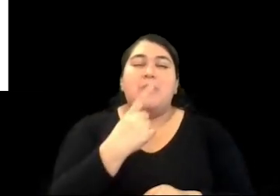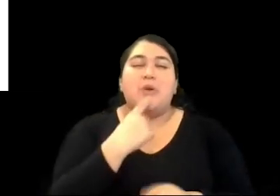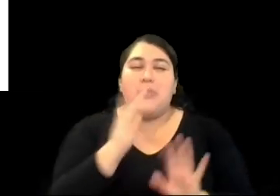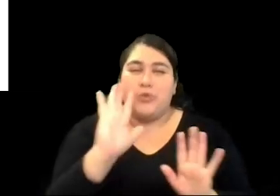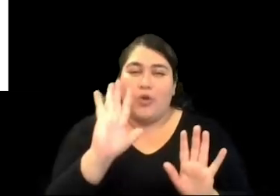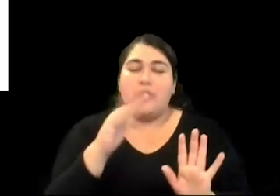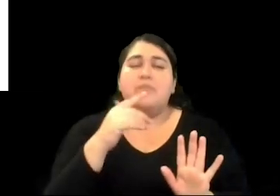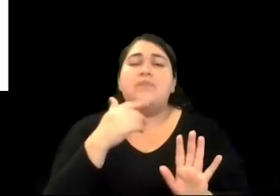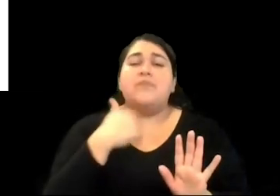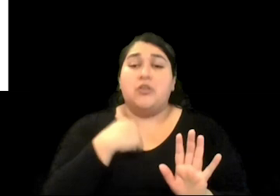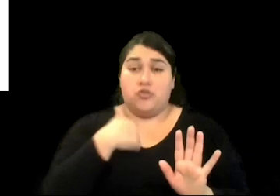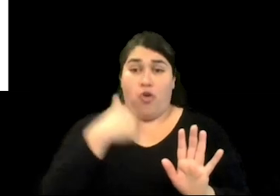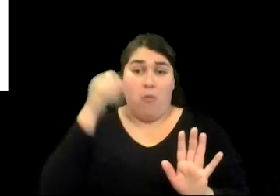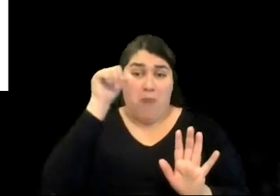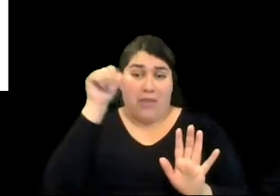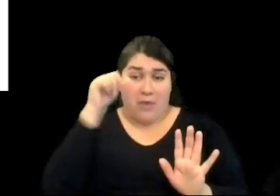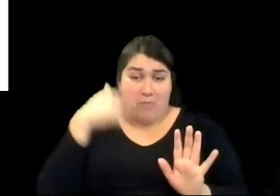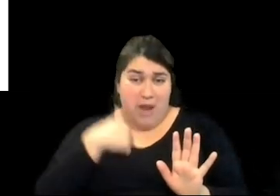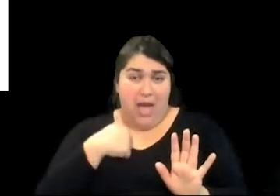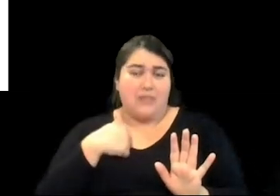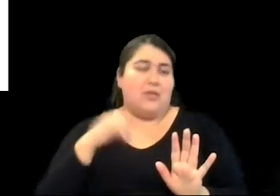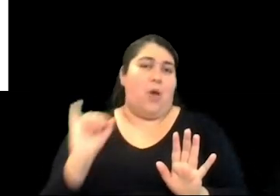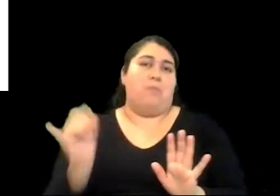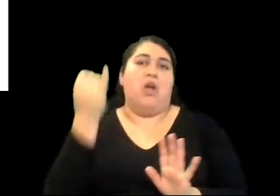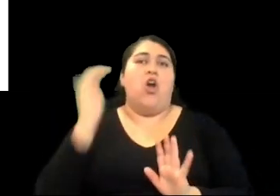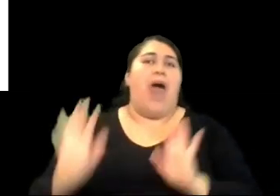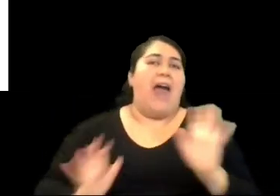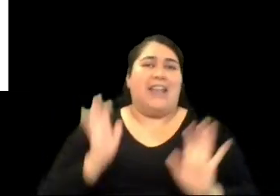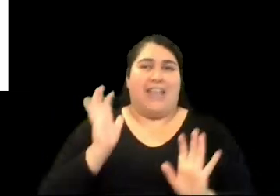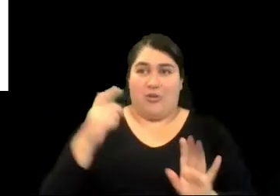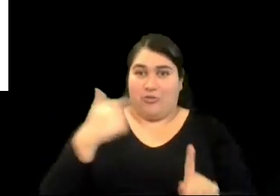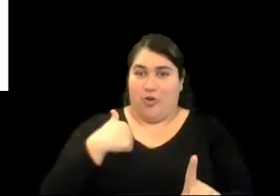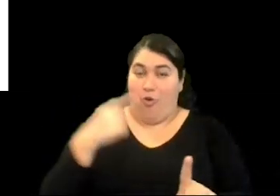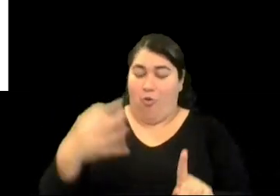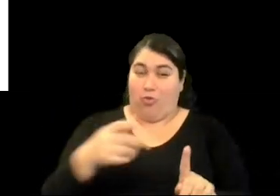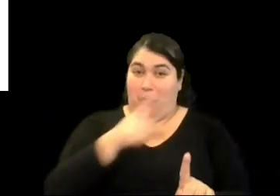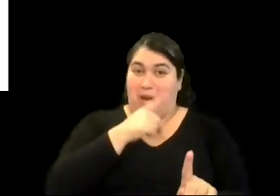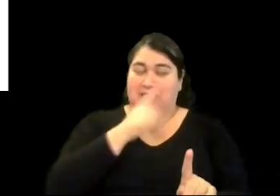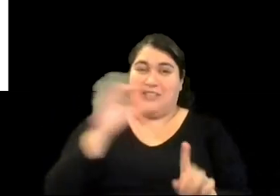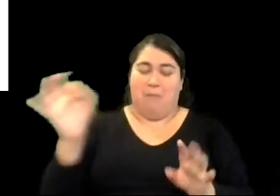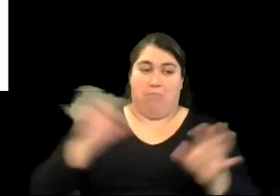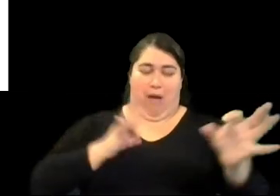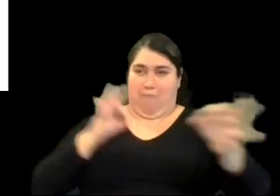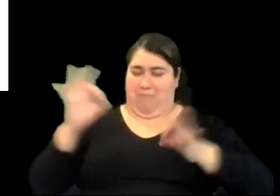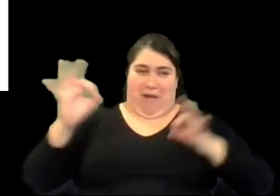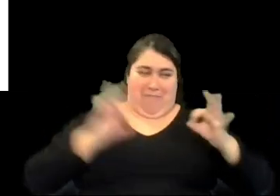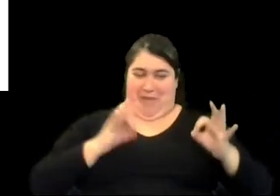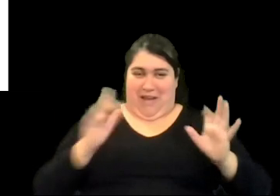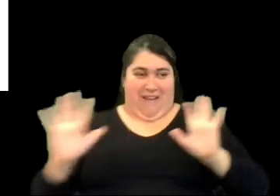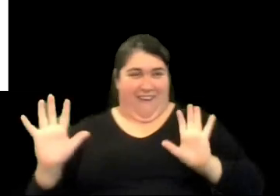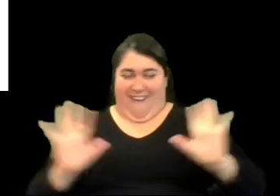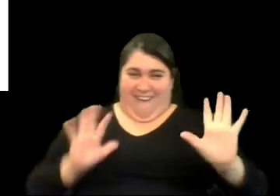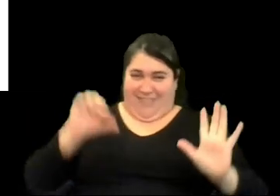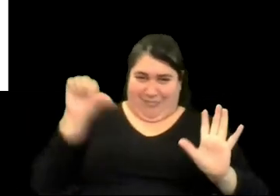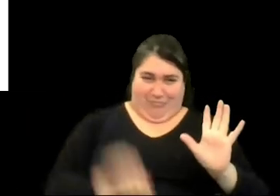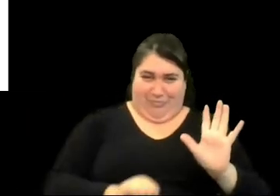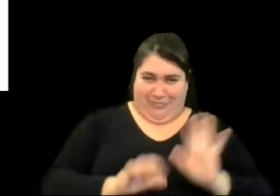yo que soy de Mar del Plata, que tenemos al mejor arquero del mundo, no puedo atajar una. Todos temas, les soy sincera.